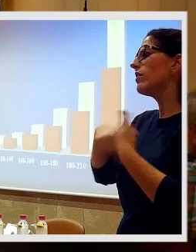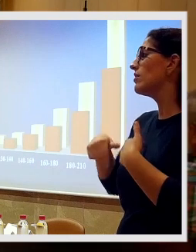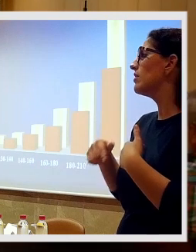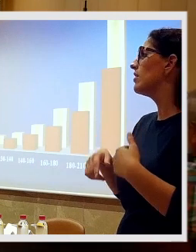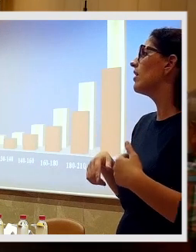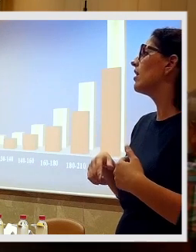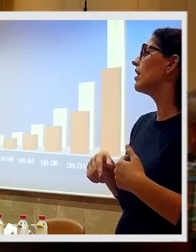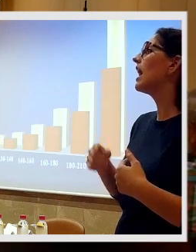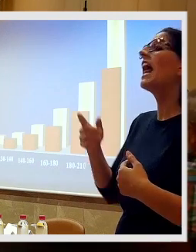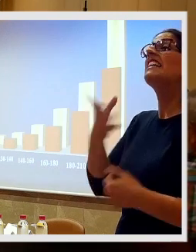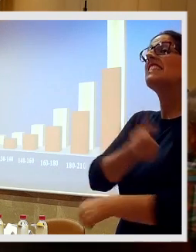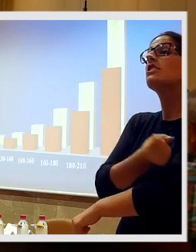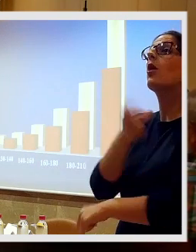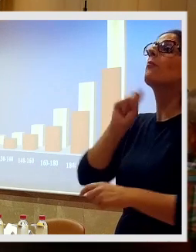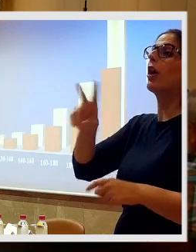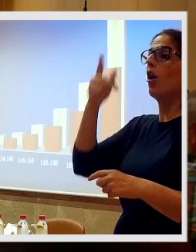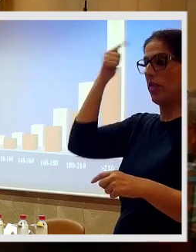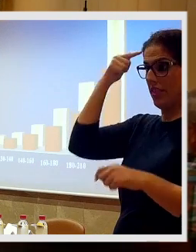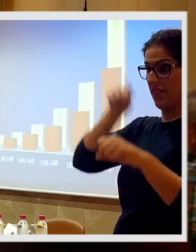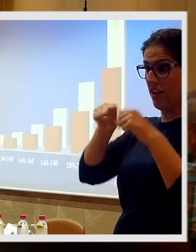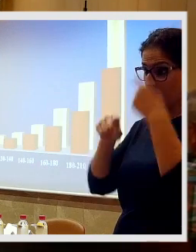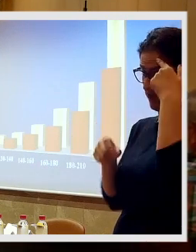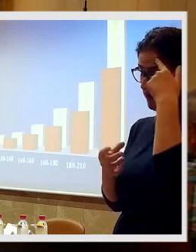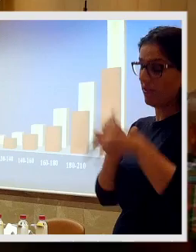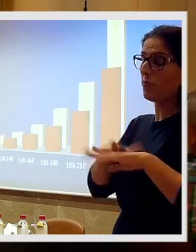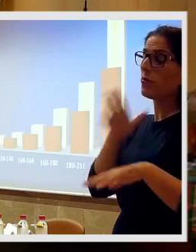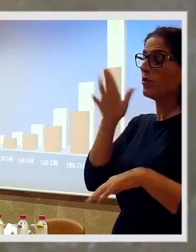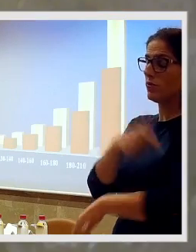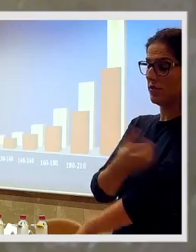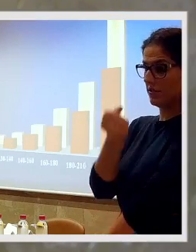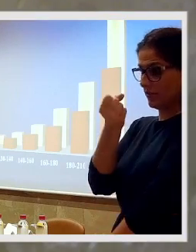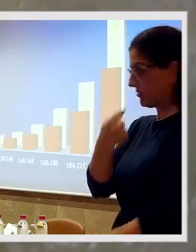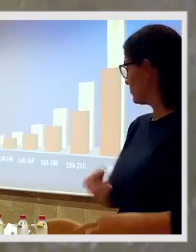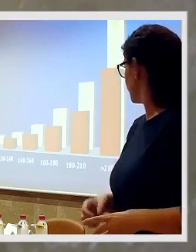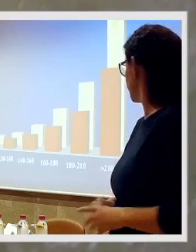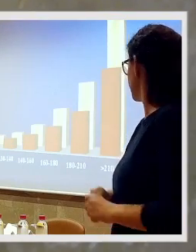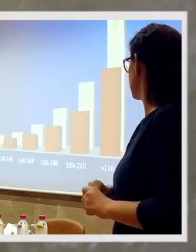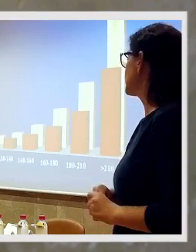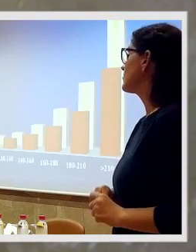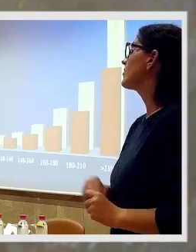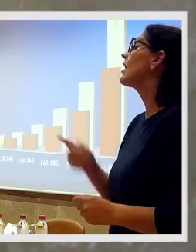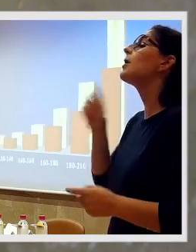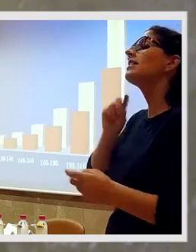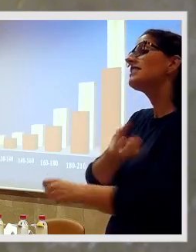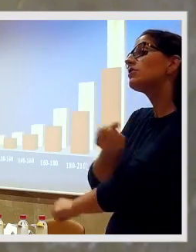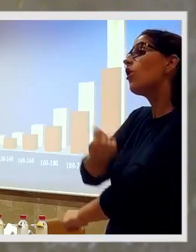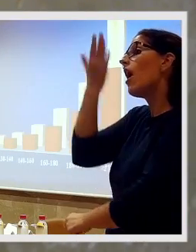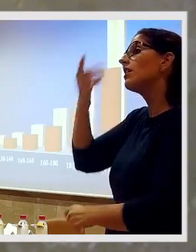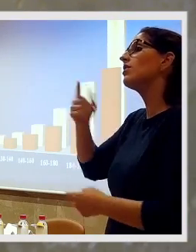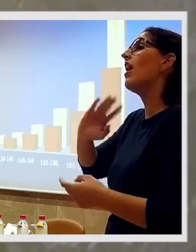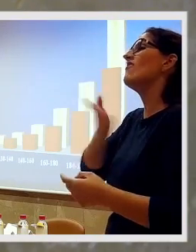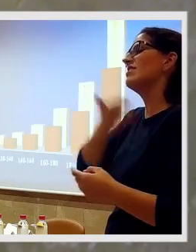más factor de riesgo a nivel cerebral. La hipertensión produce más riesgo de accidentes vasculares